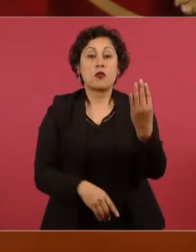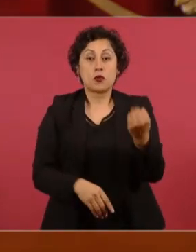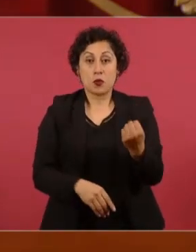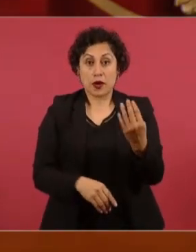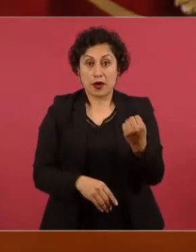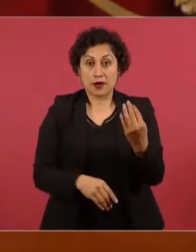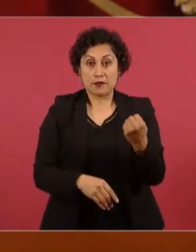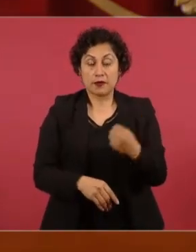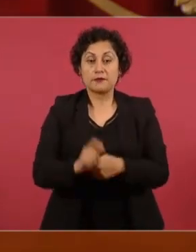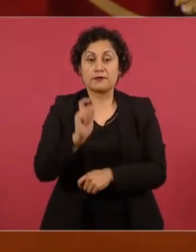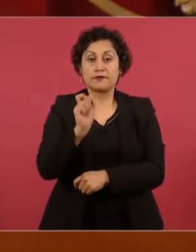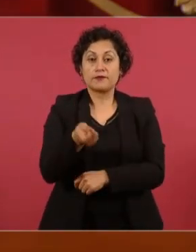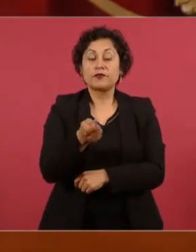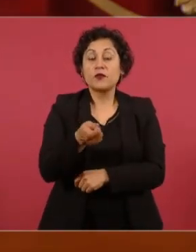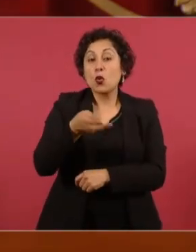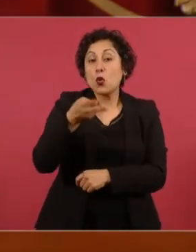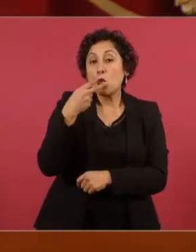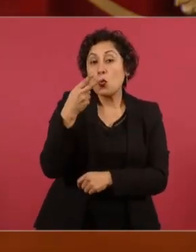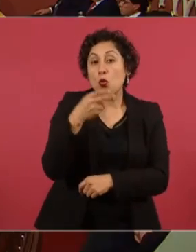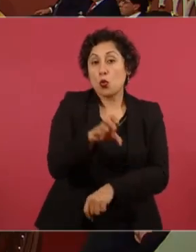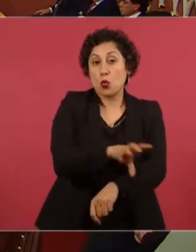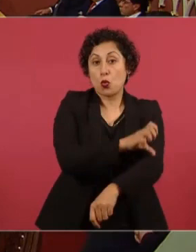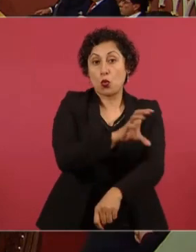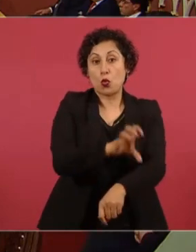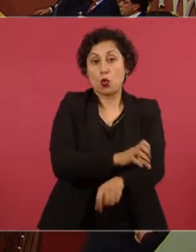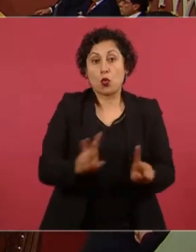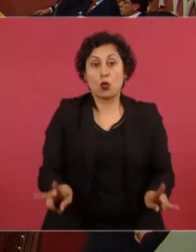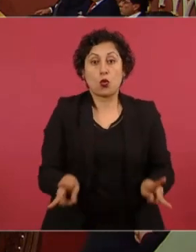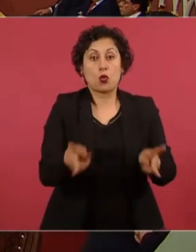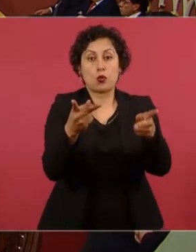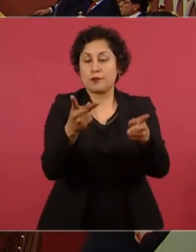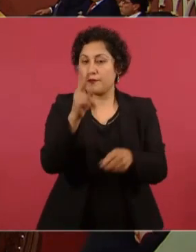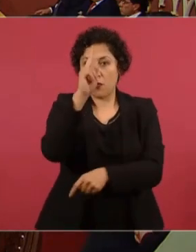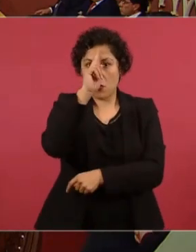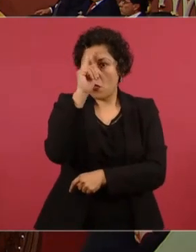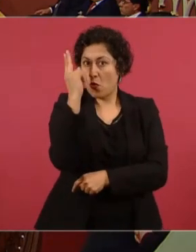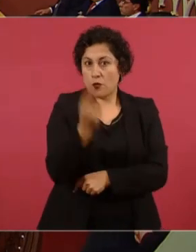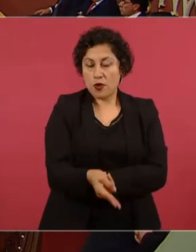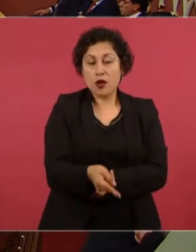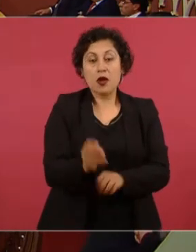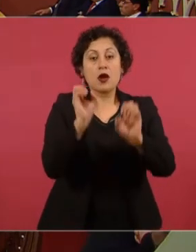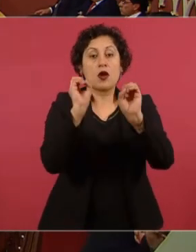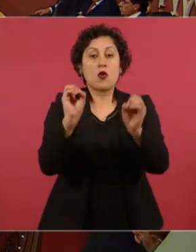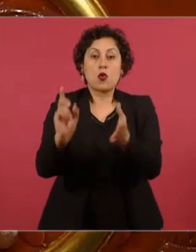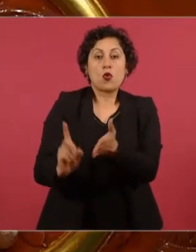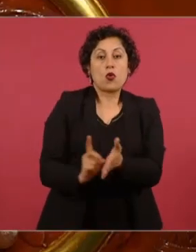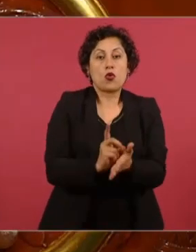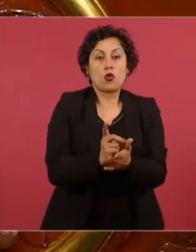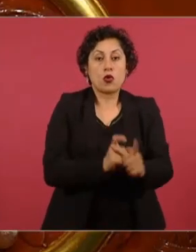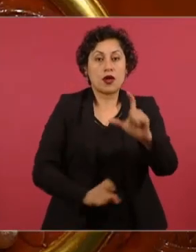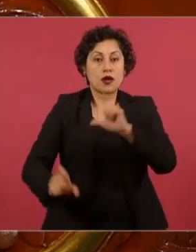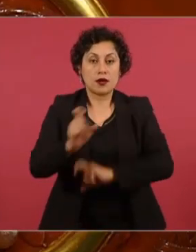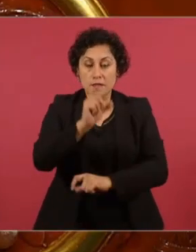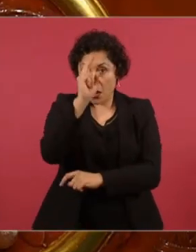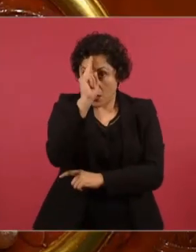de vapeadores y de drogas químicas como el fentanilo.